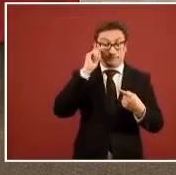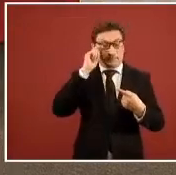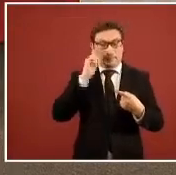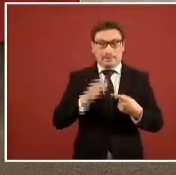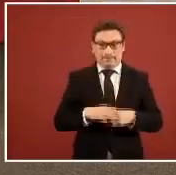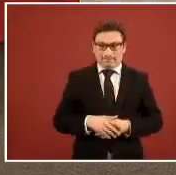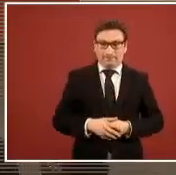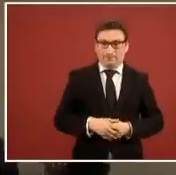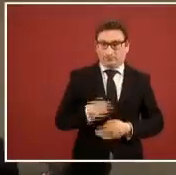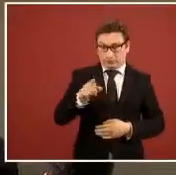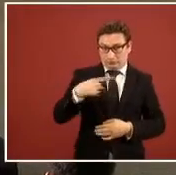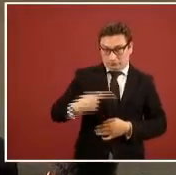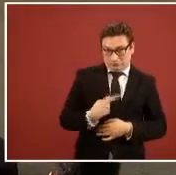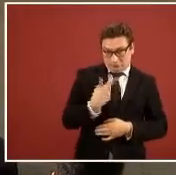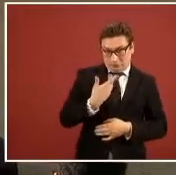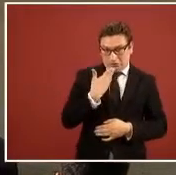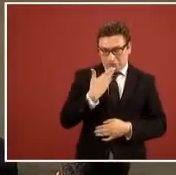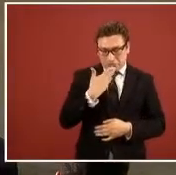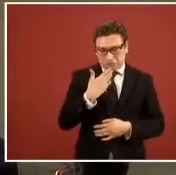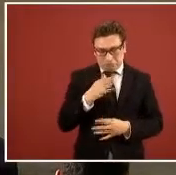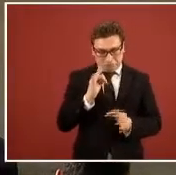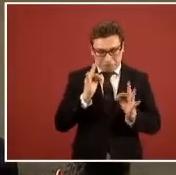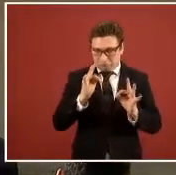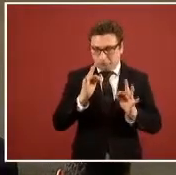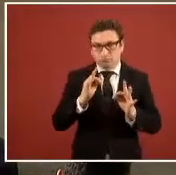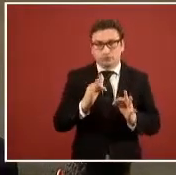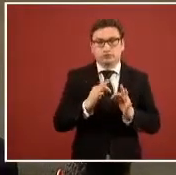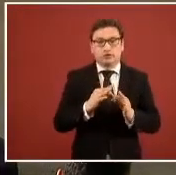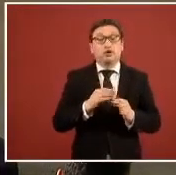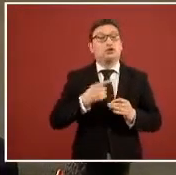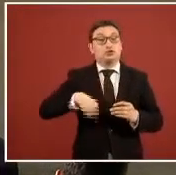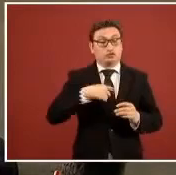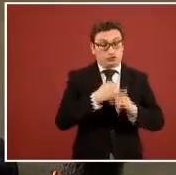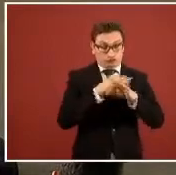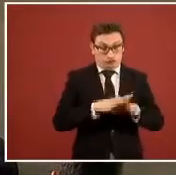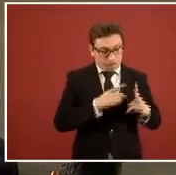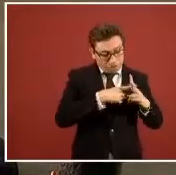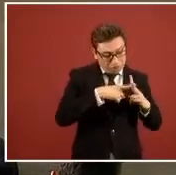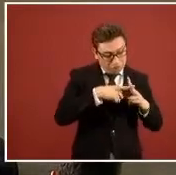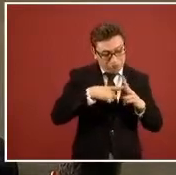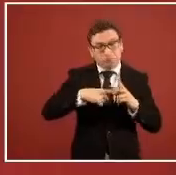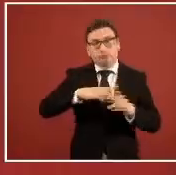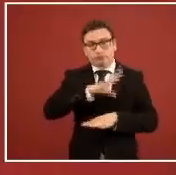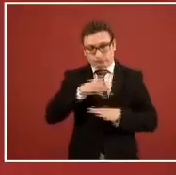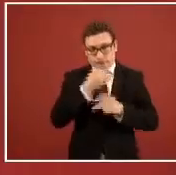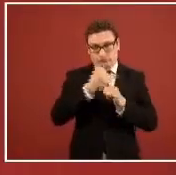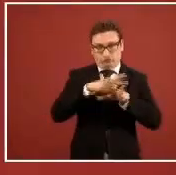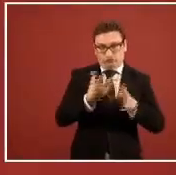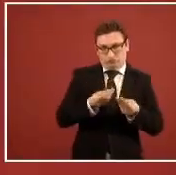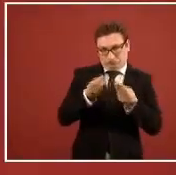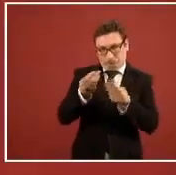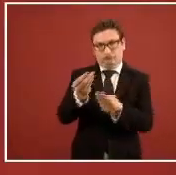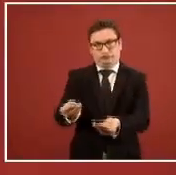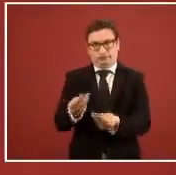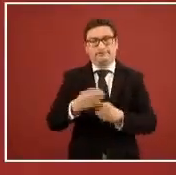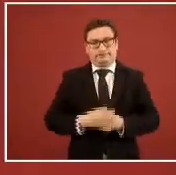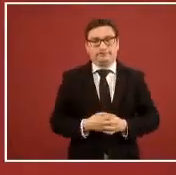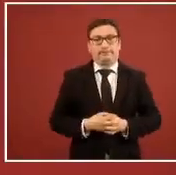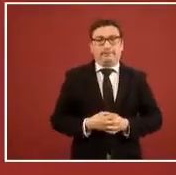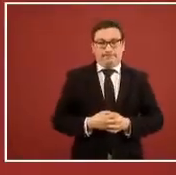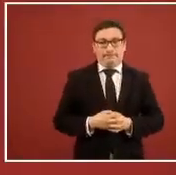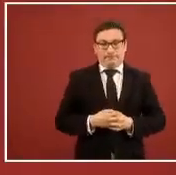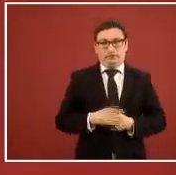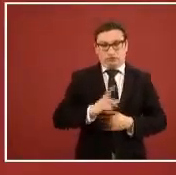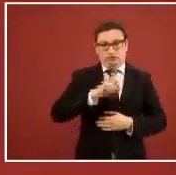me llevo la pregunta muy puntual para hacer los cálculos. Tenemos la información para poder obtener el dato preciso y